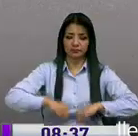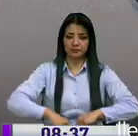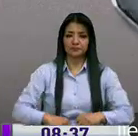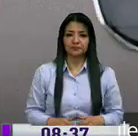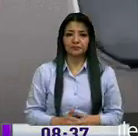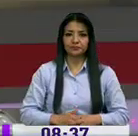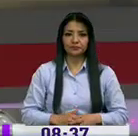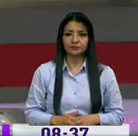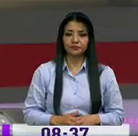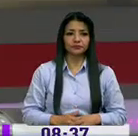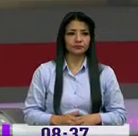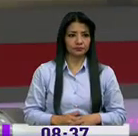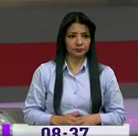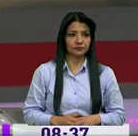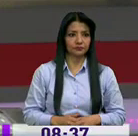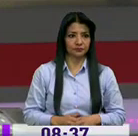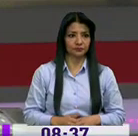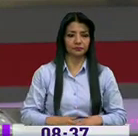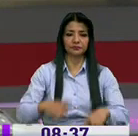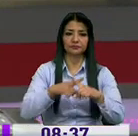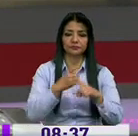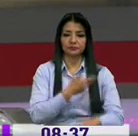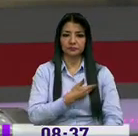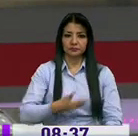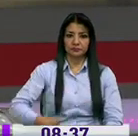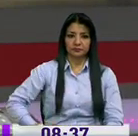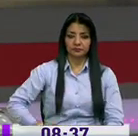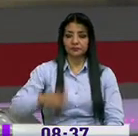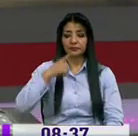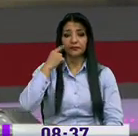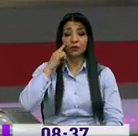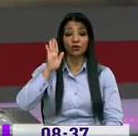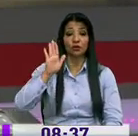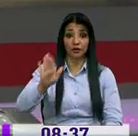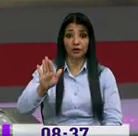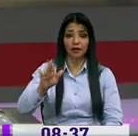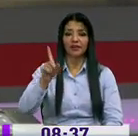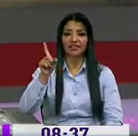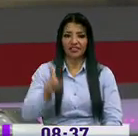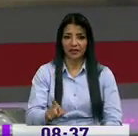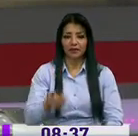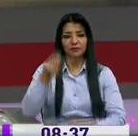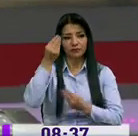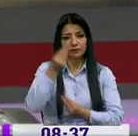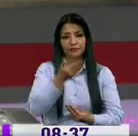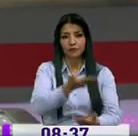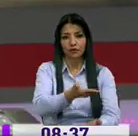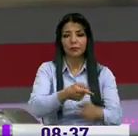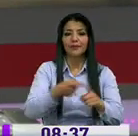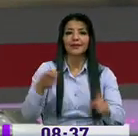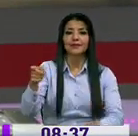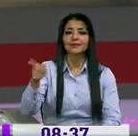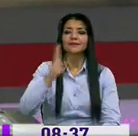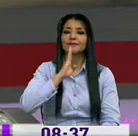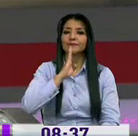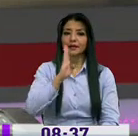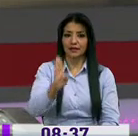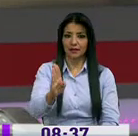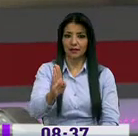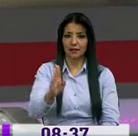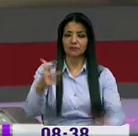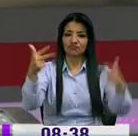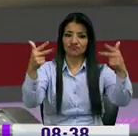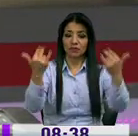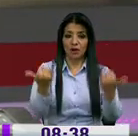Orbe. El expresidente de la República, Rafael Correa Delgado, deberá rendir versión desde Bélgica. Lo va a hacer hoy